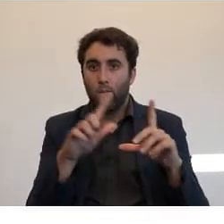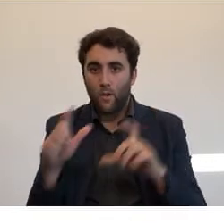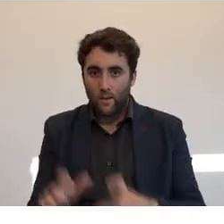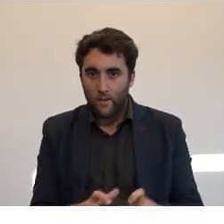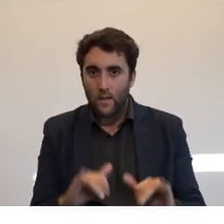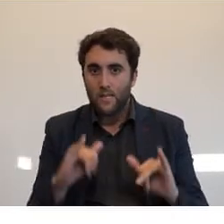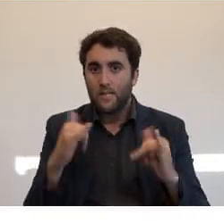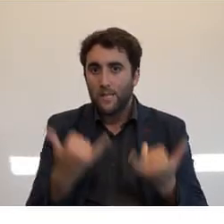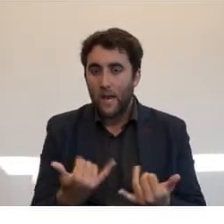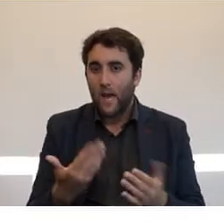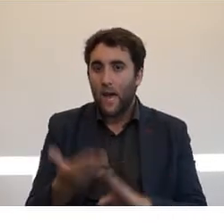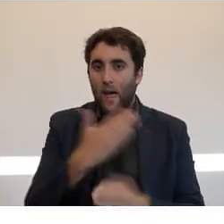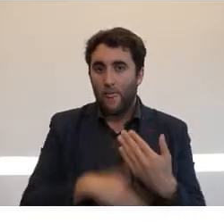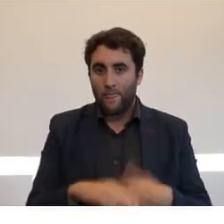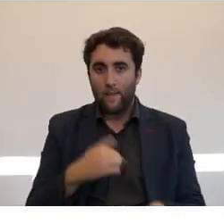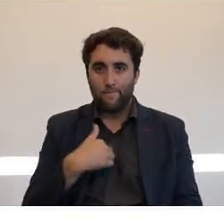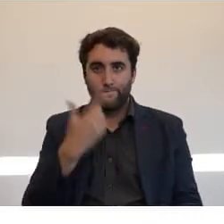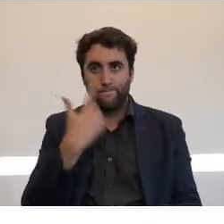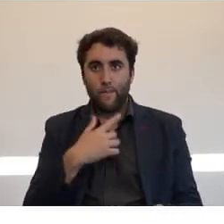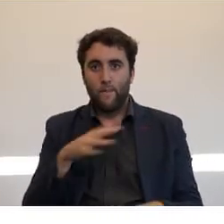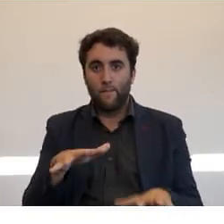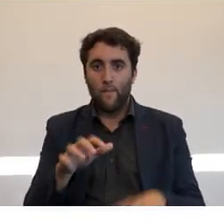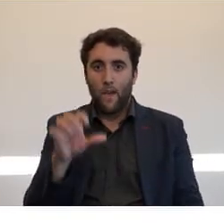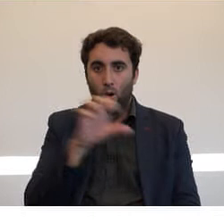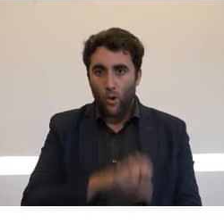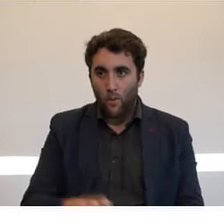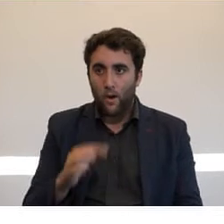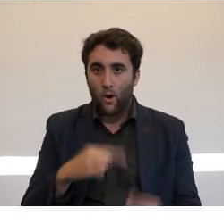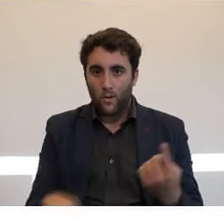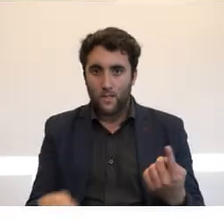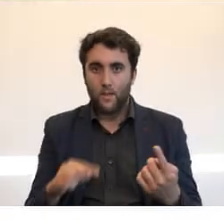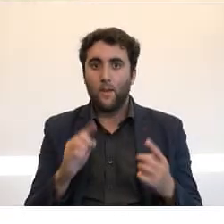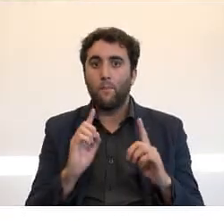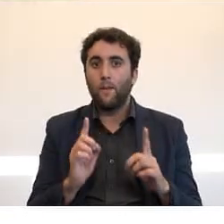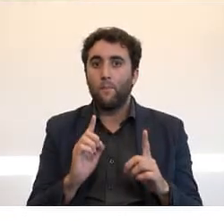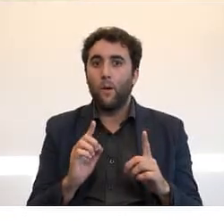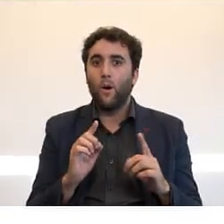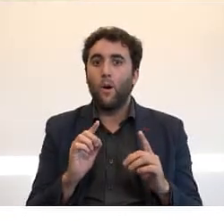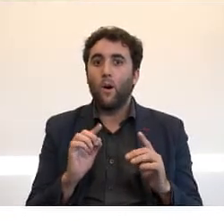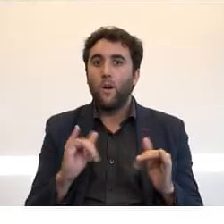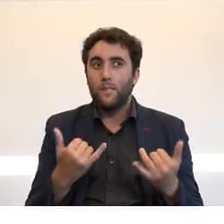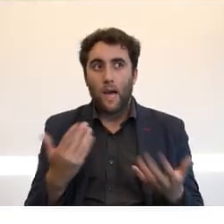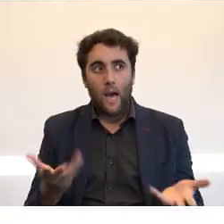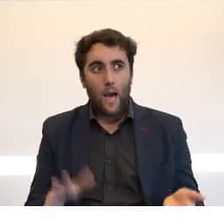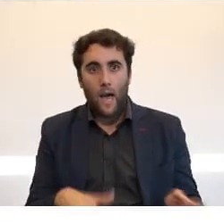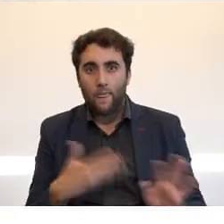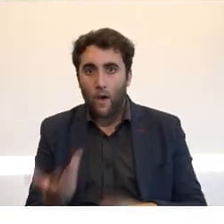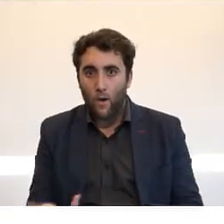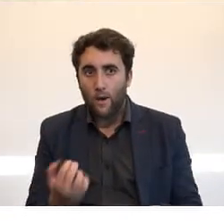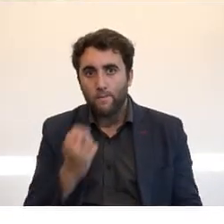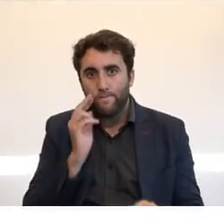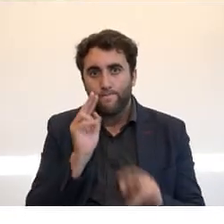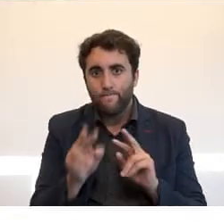mi mirada occidental y desde ese etnocentrismo que nos caracteriza, me ha llevado y me lleva todavía hoy, cuando lo estoy viendo,